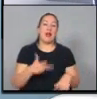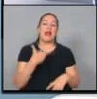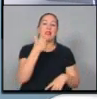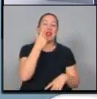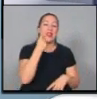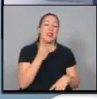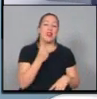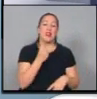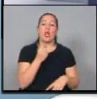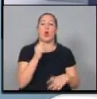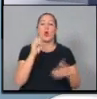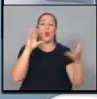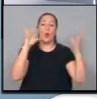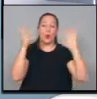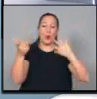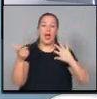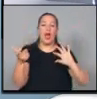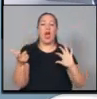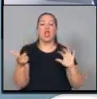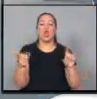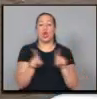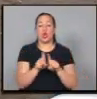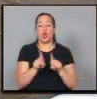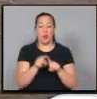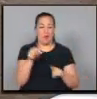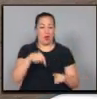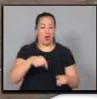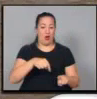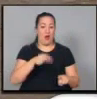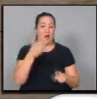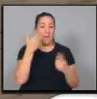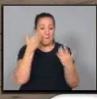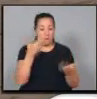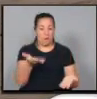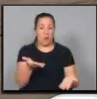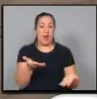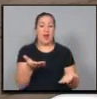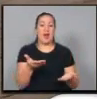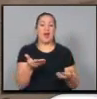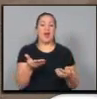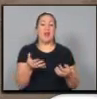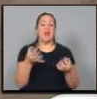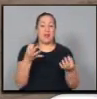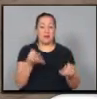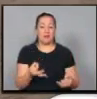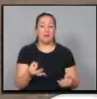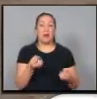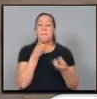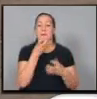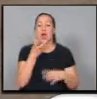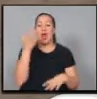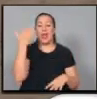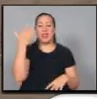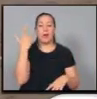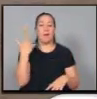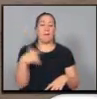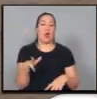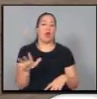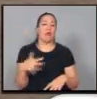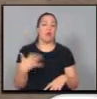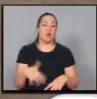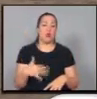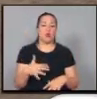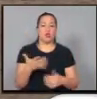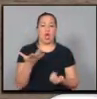3 días nublados o no tan lindos, como por ejemplo los que nos está mostrando Noralis. Era un poquito mejores los anteriores, pero no tanto, ¿no? Ayer,